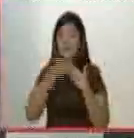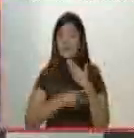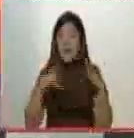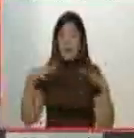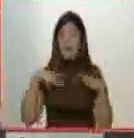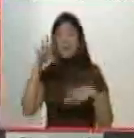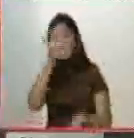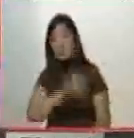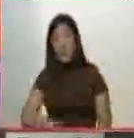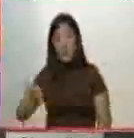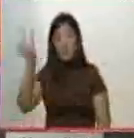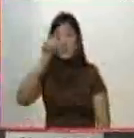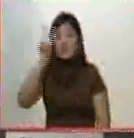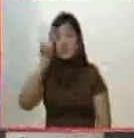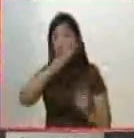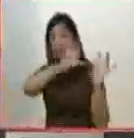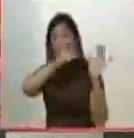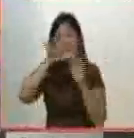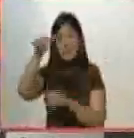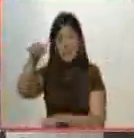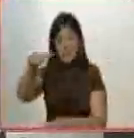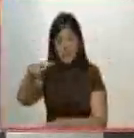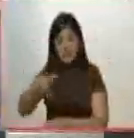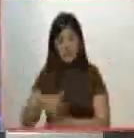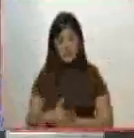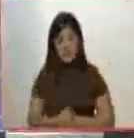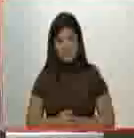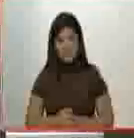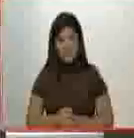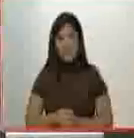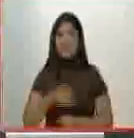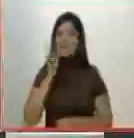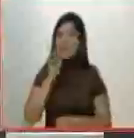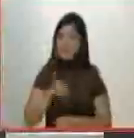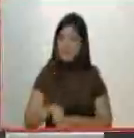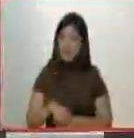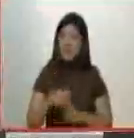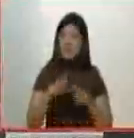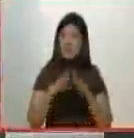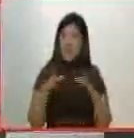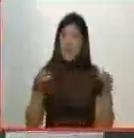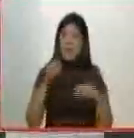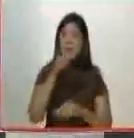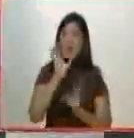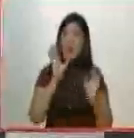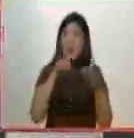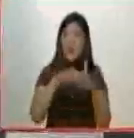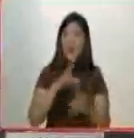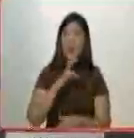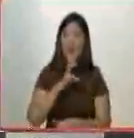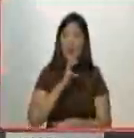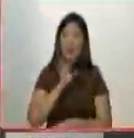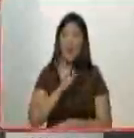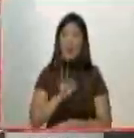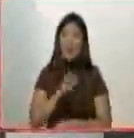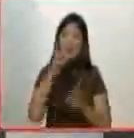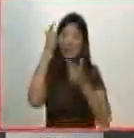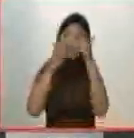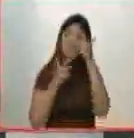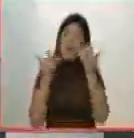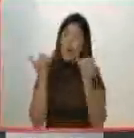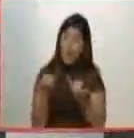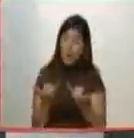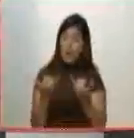el territorio nacional, que también son parte de esa generación de oro, de esa generación Chávez que se está